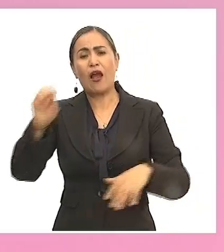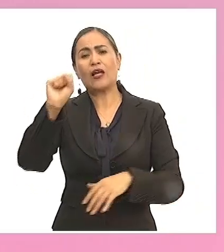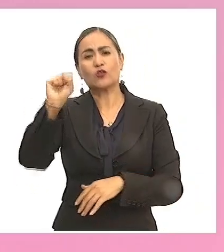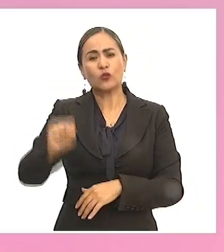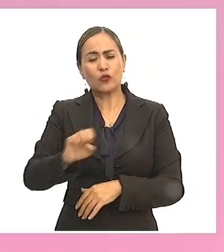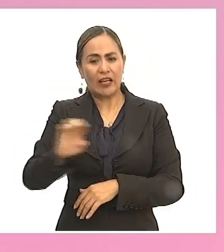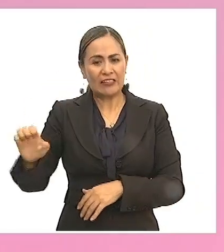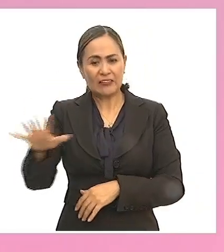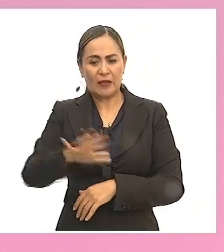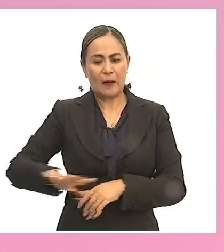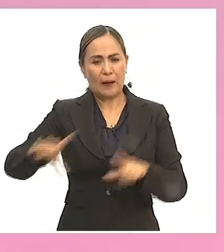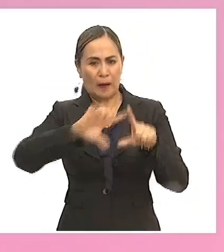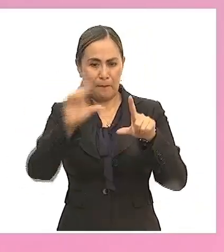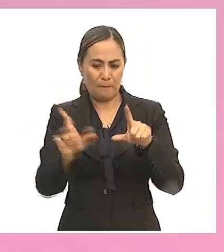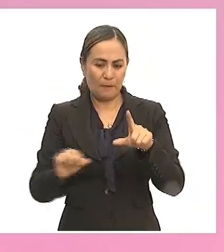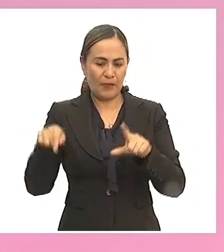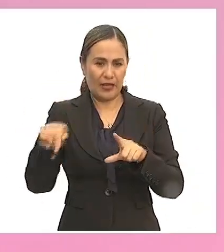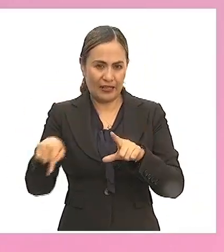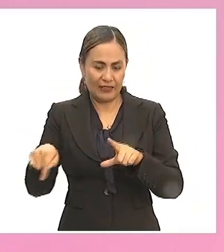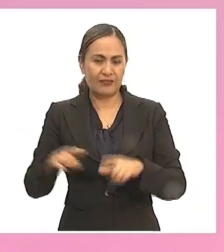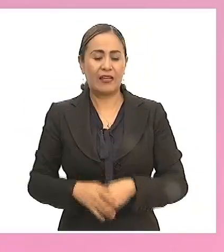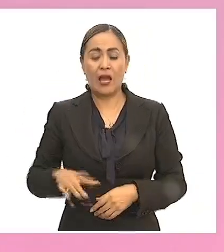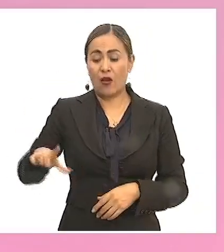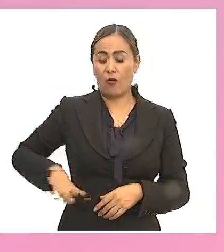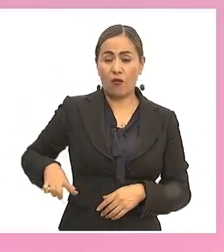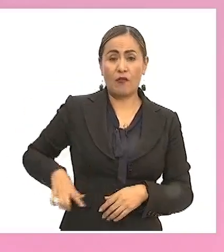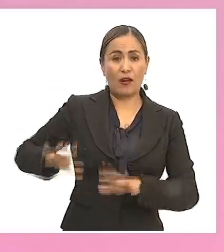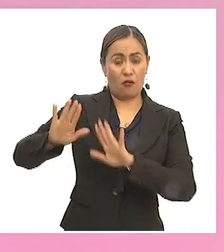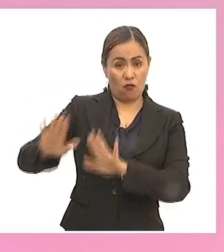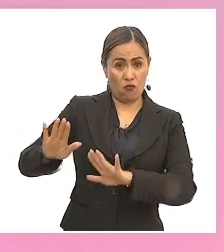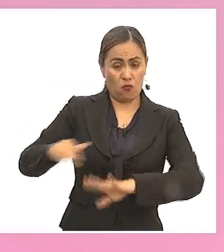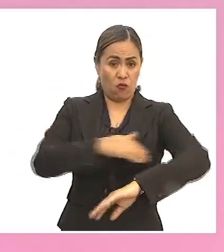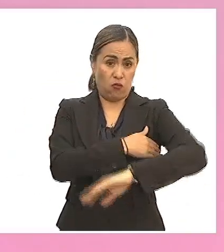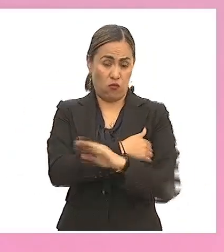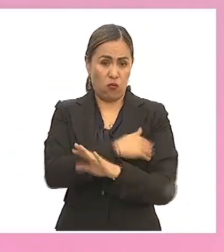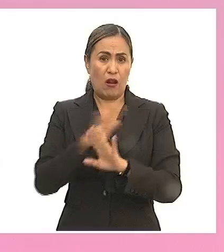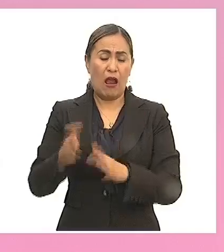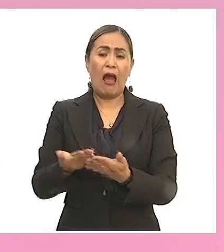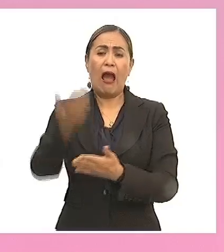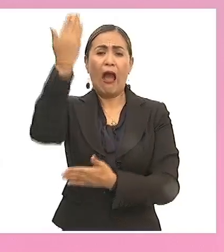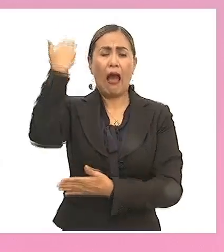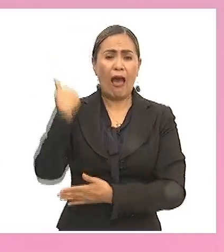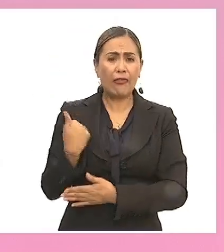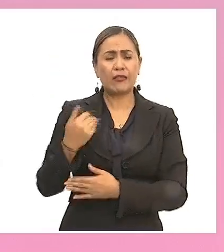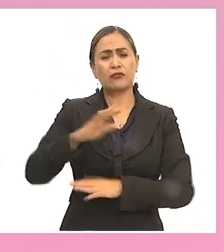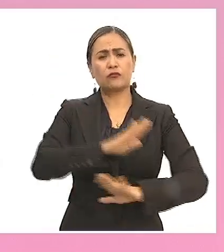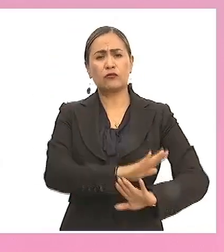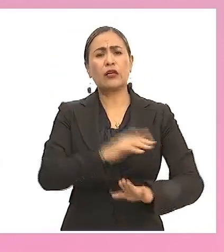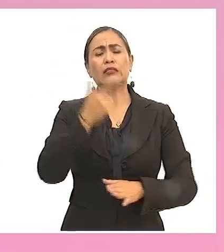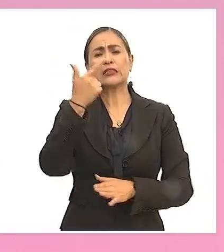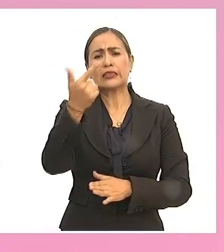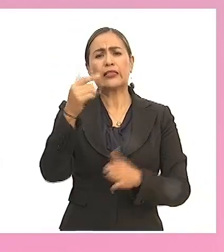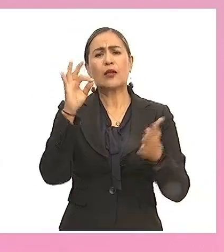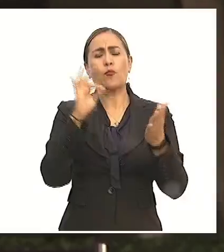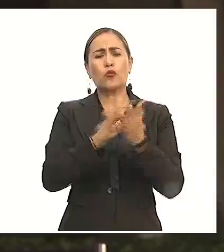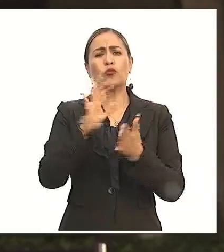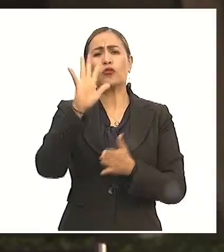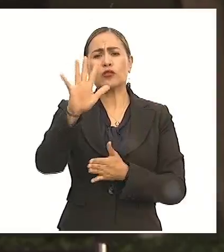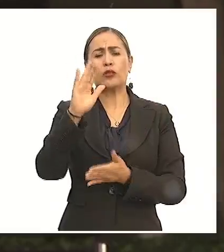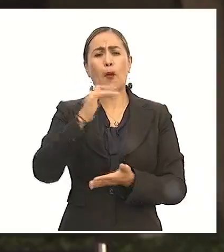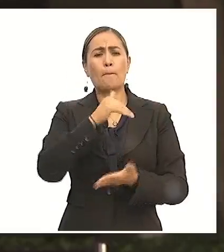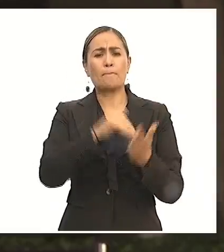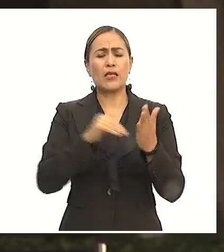país. Cuando llegamos al gobierno, las reservas probadas eran de 7.5 millones de